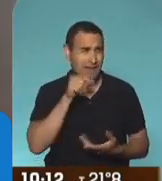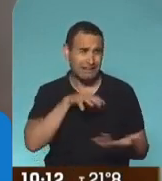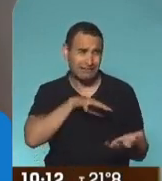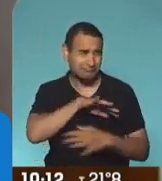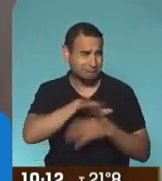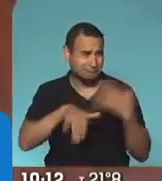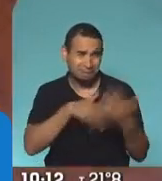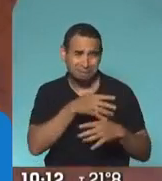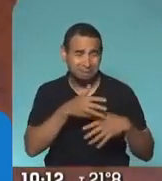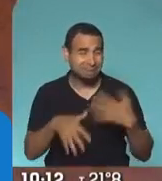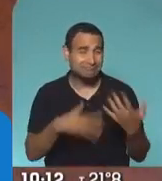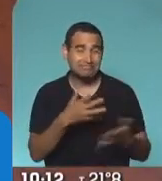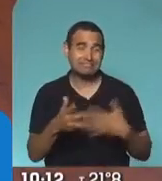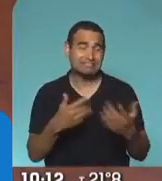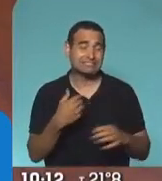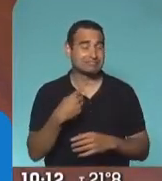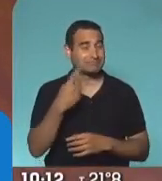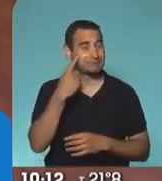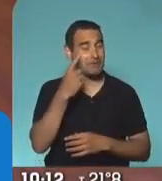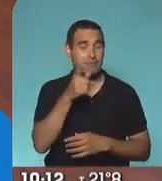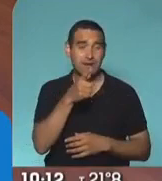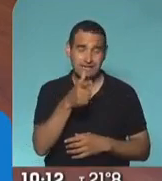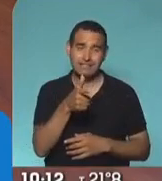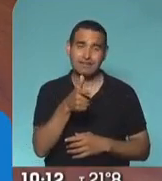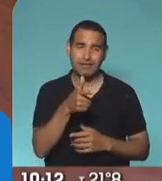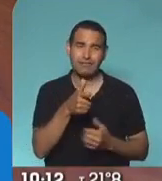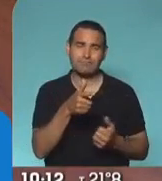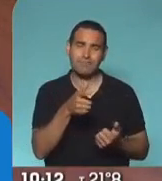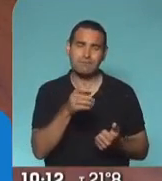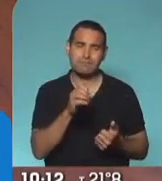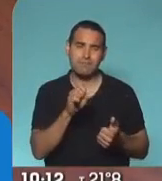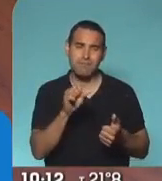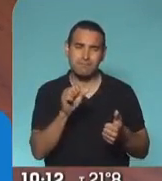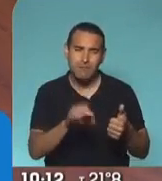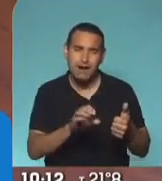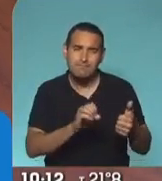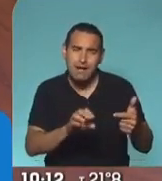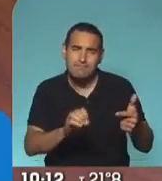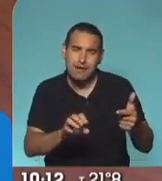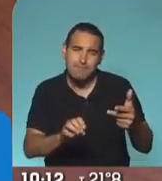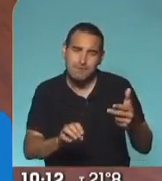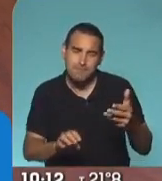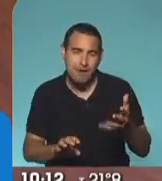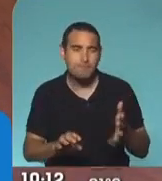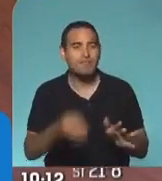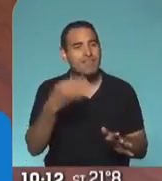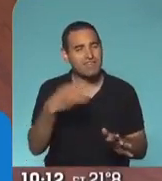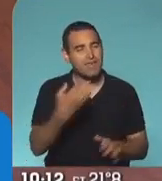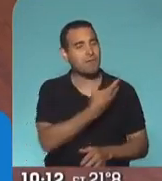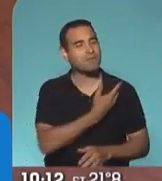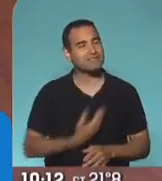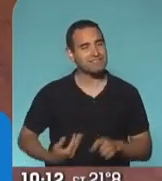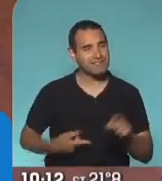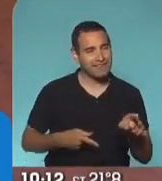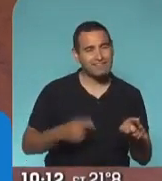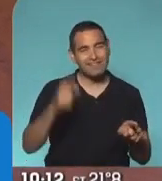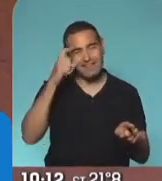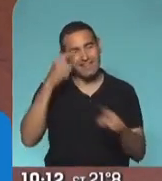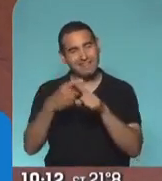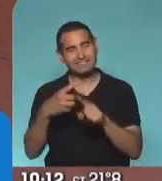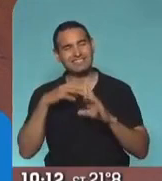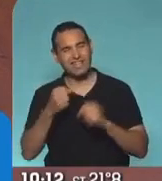se ha suscitado, y yo creo que es una cadena de malos entendidos, que se deben una conversación el presidente y el